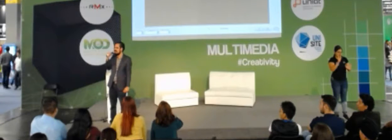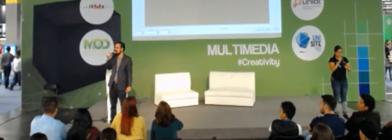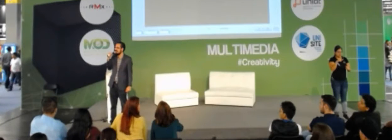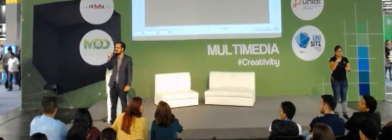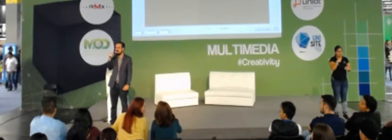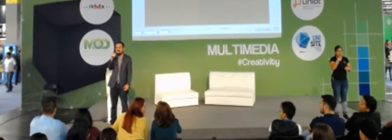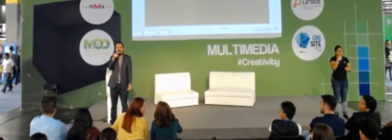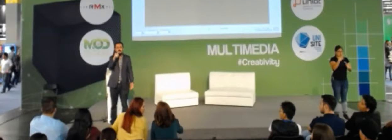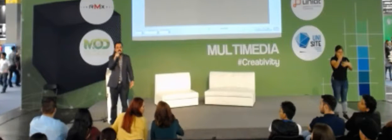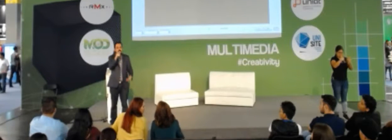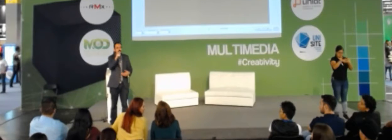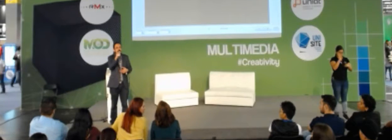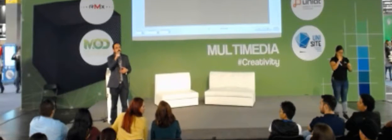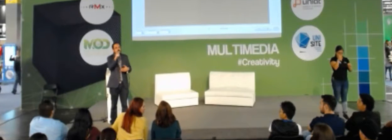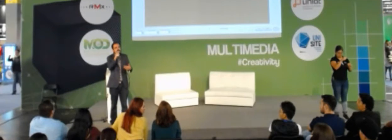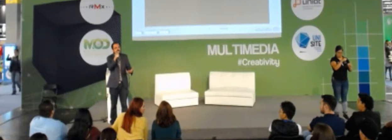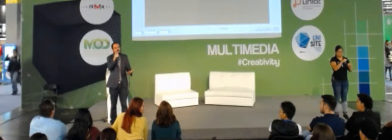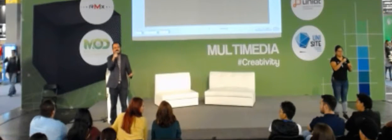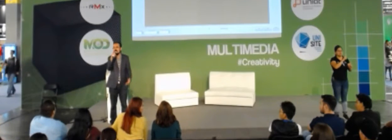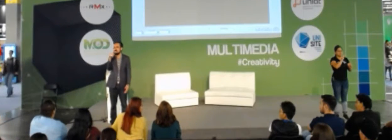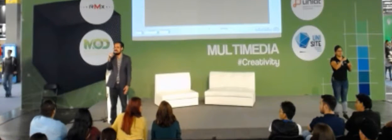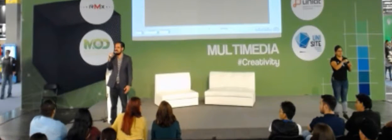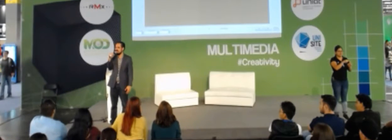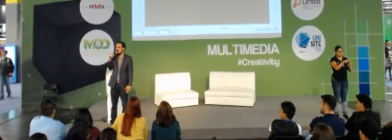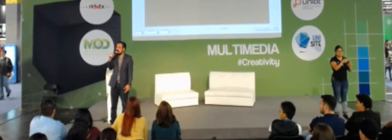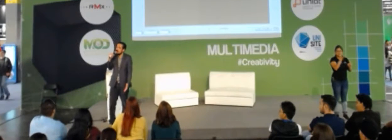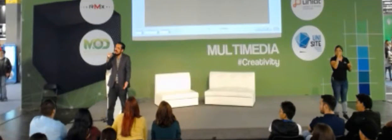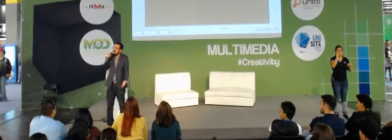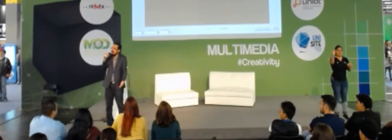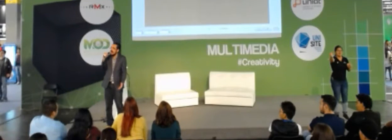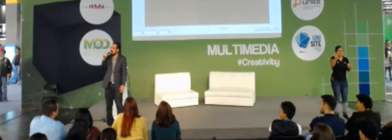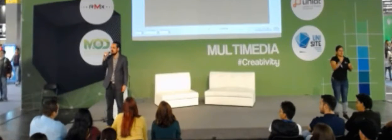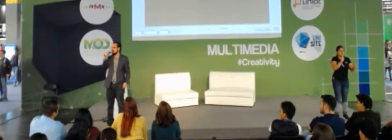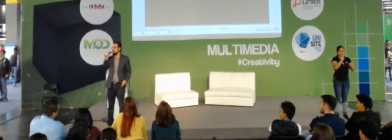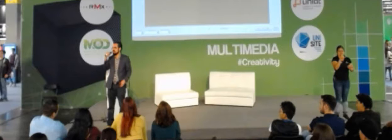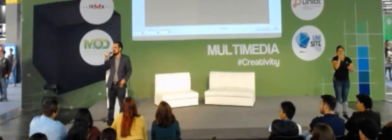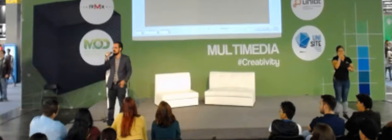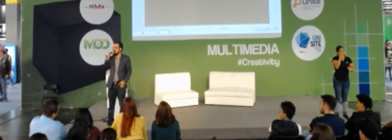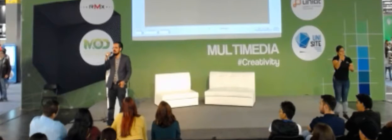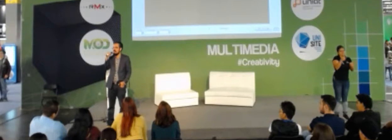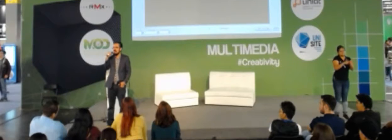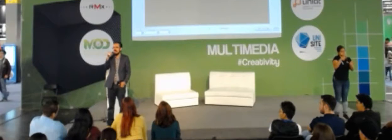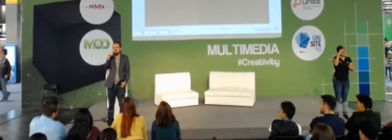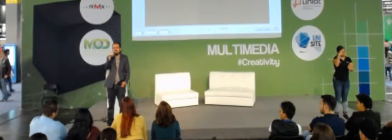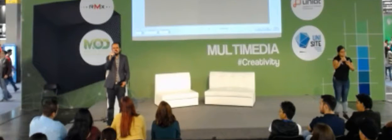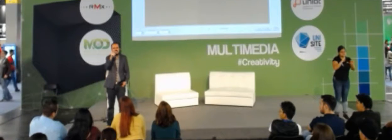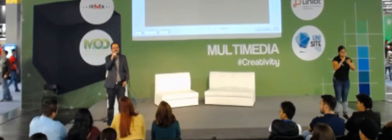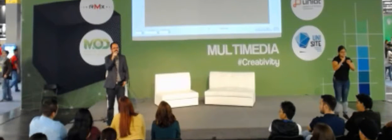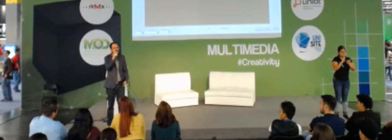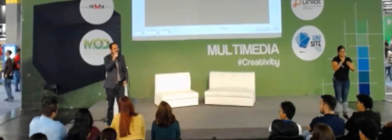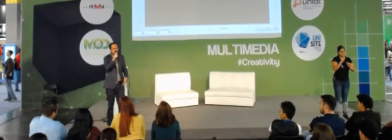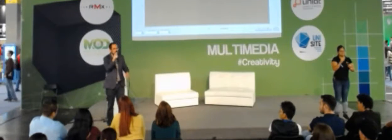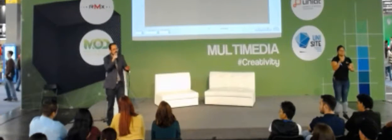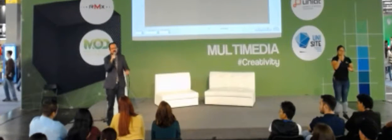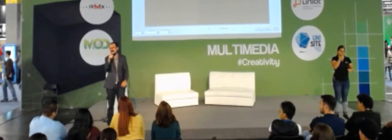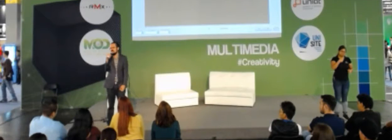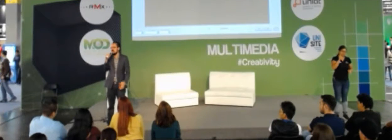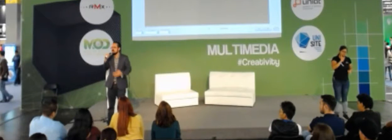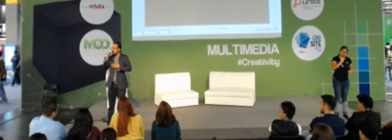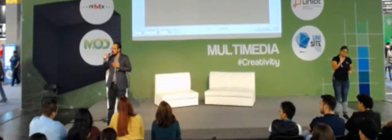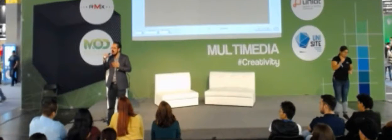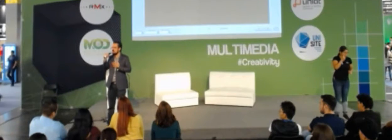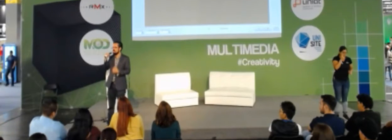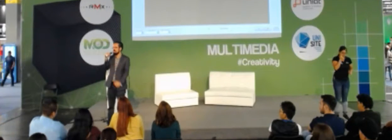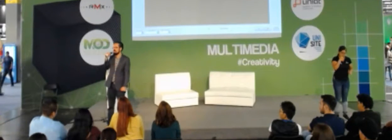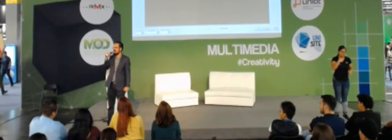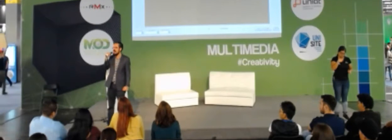de señas, la escuela no pudo darle un intérprete, que porque era muy caro. Entonces ella decía, va, no importa, yo